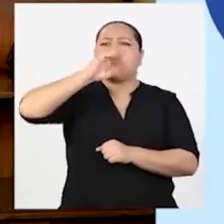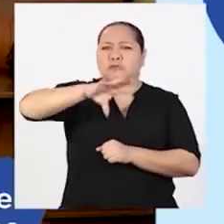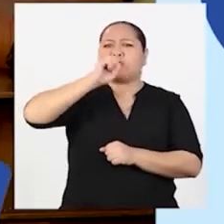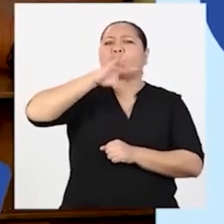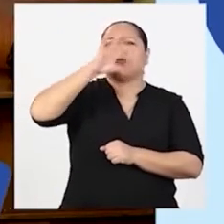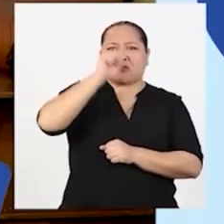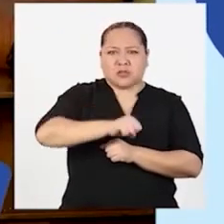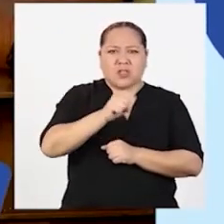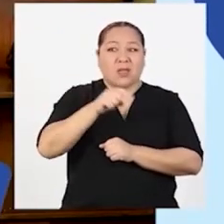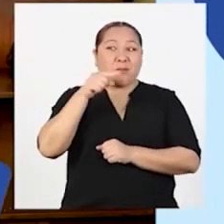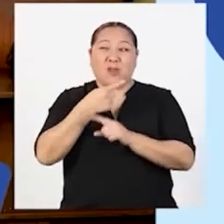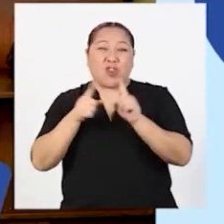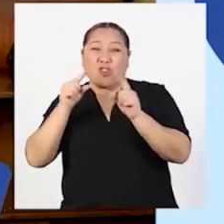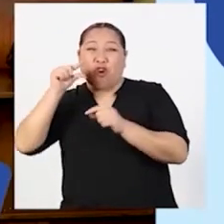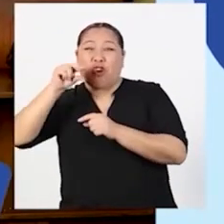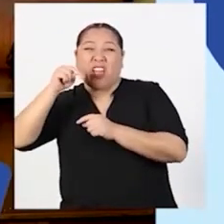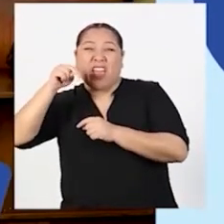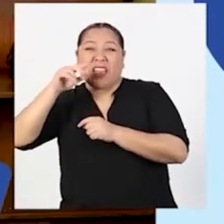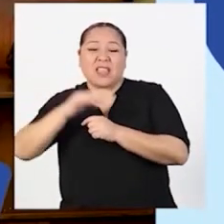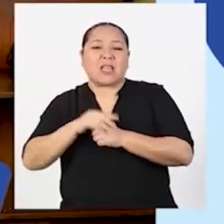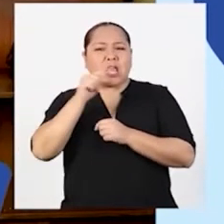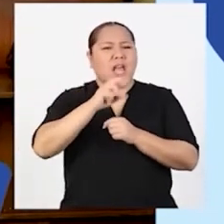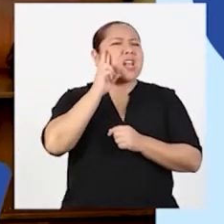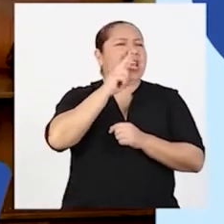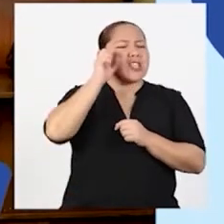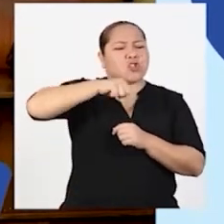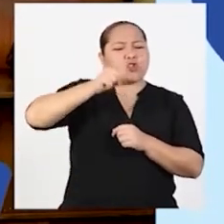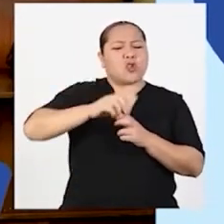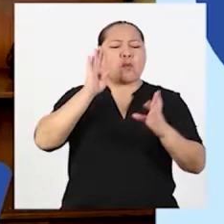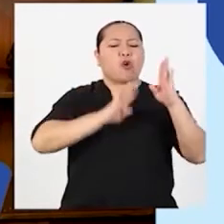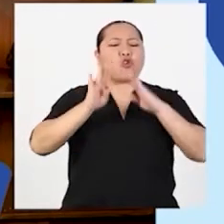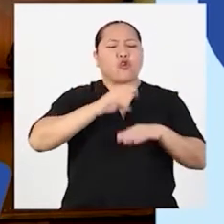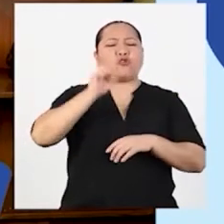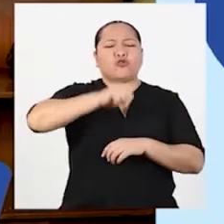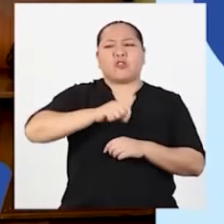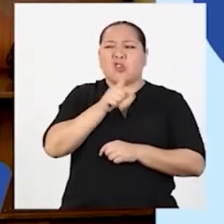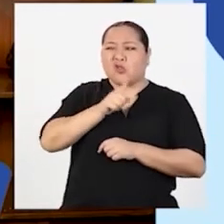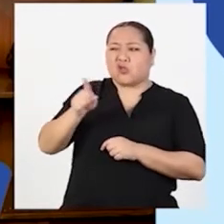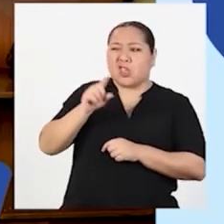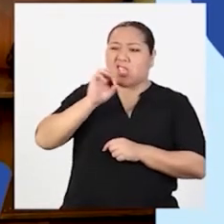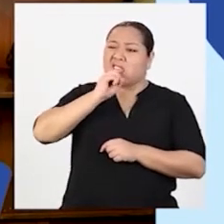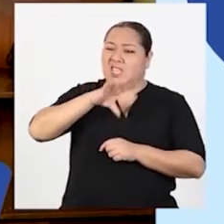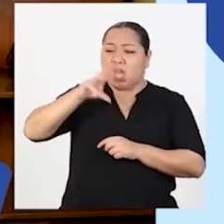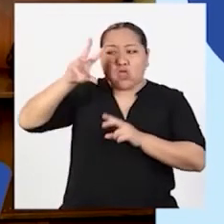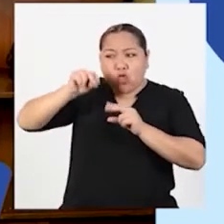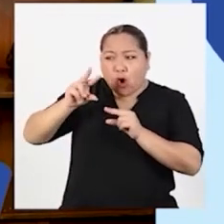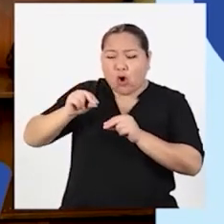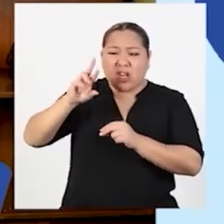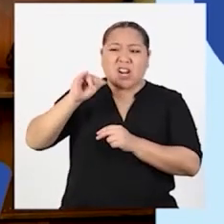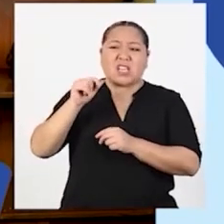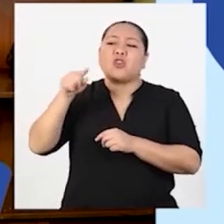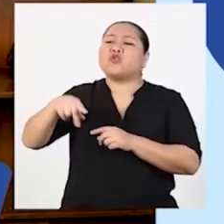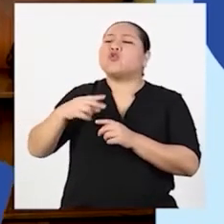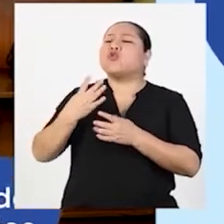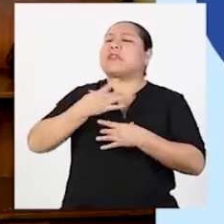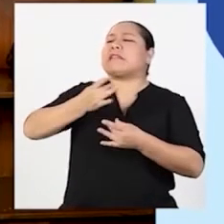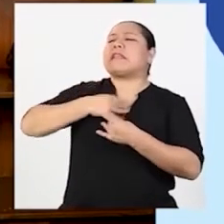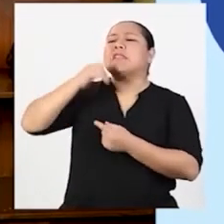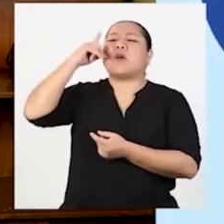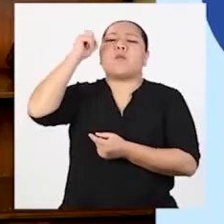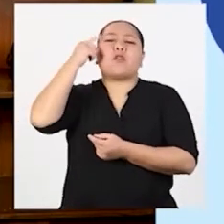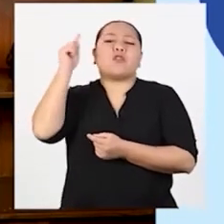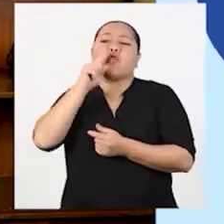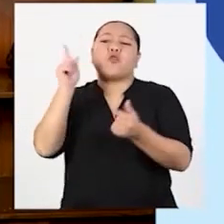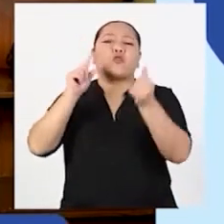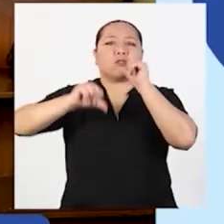estaba cada vez más claro que el concepto de raza no era una herramienta útil de clasificación, varios prominentes científicos, ninguno de